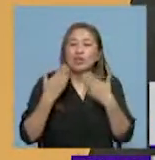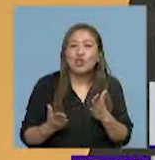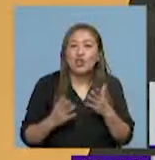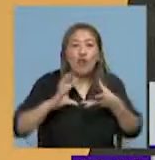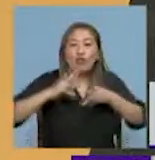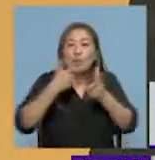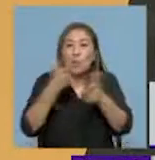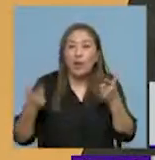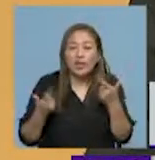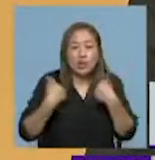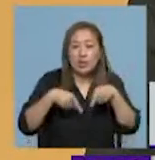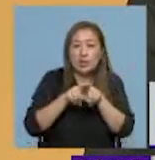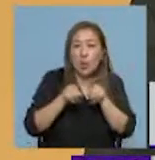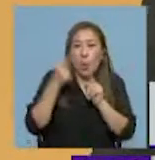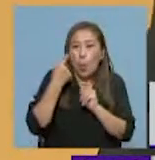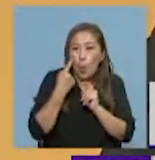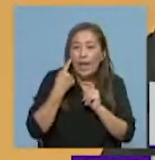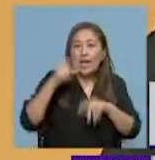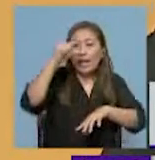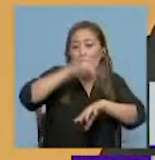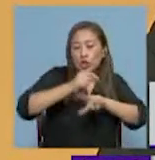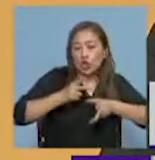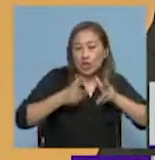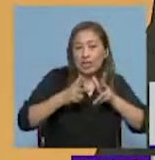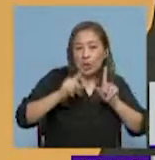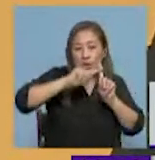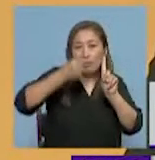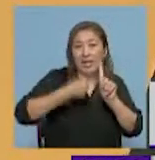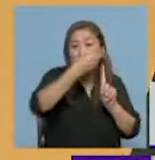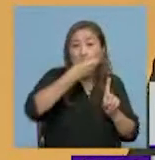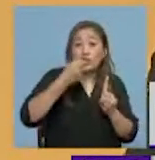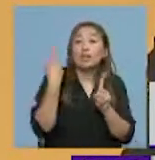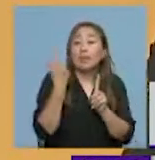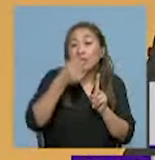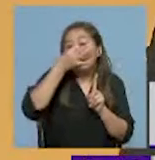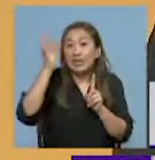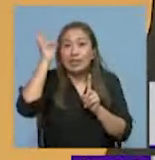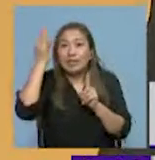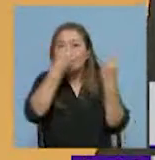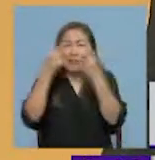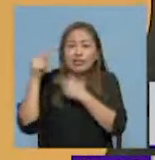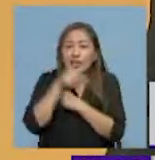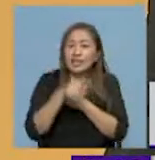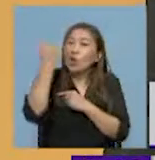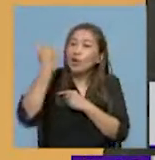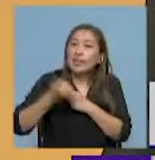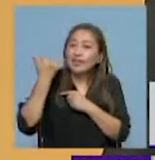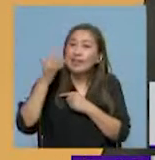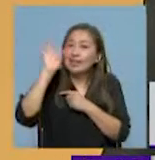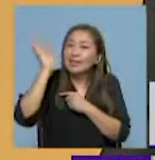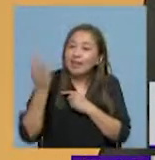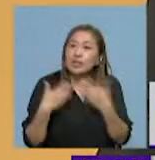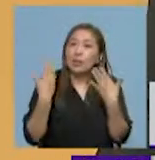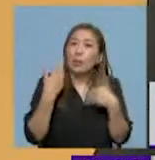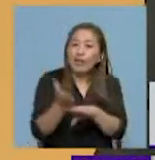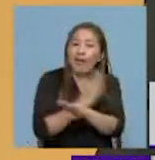método porque no es lo mismo del punto de vista médico un embarazo de dos semanas uno de 21 de 30 y eso tiene que estar previsto se puede